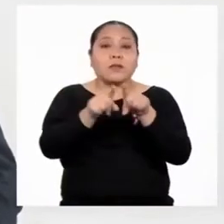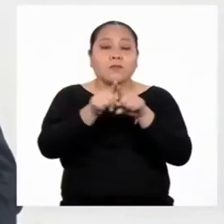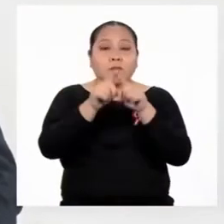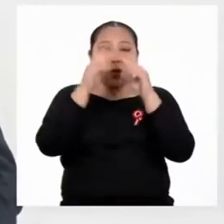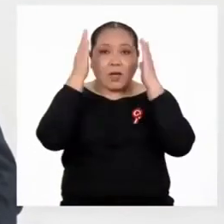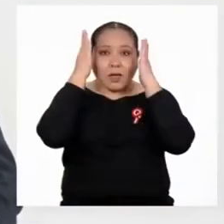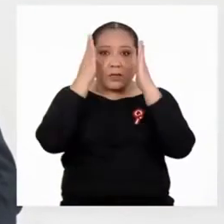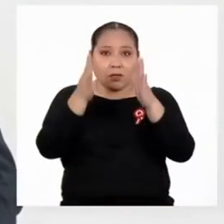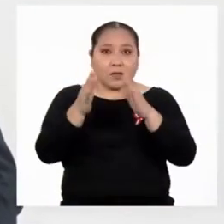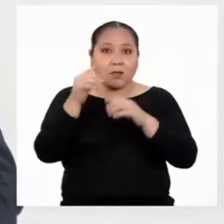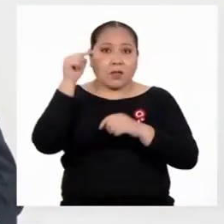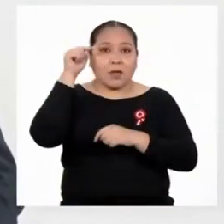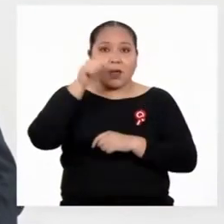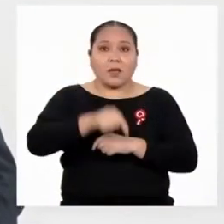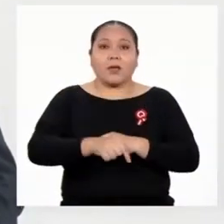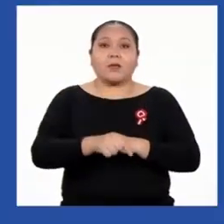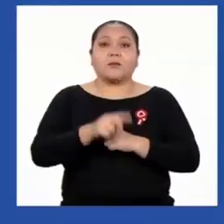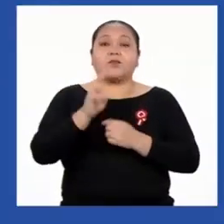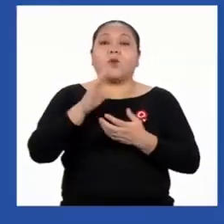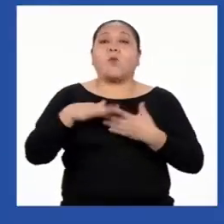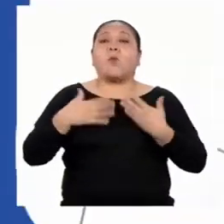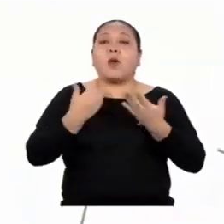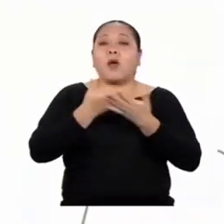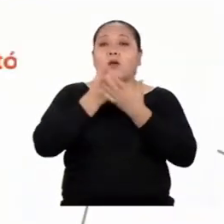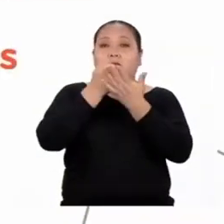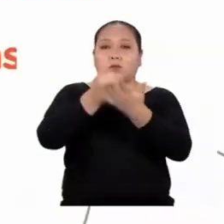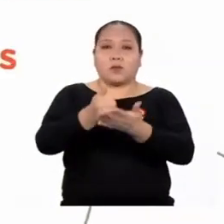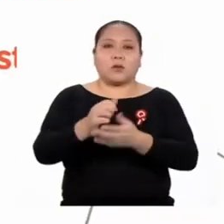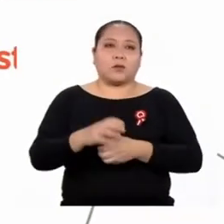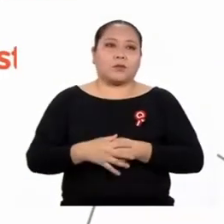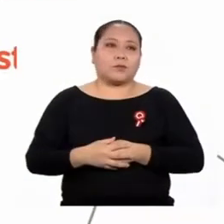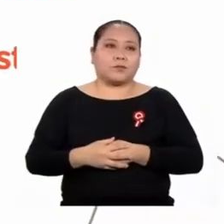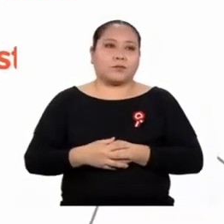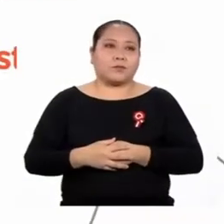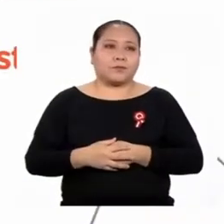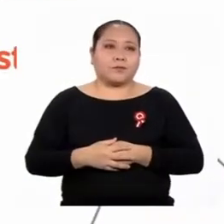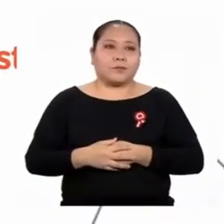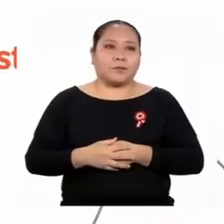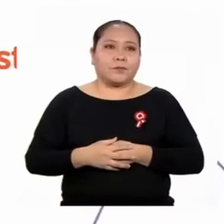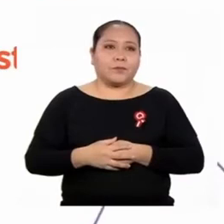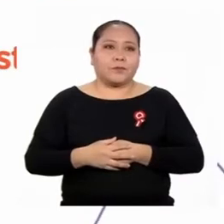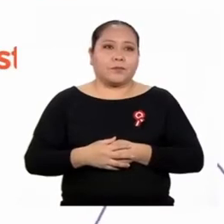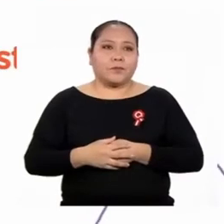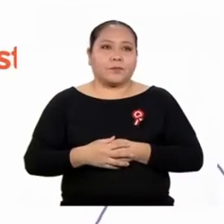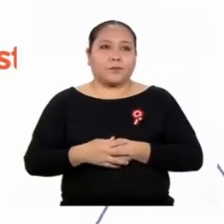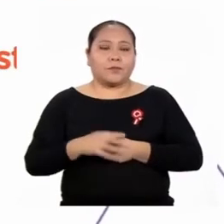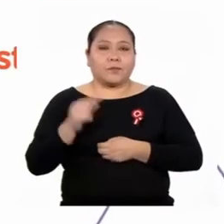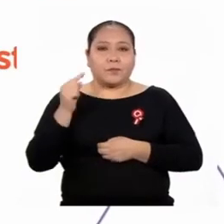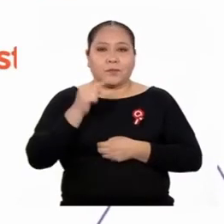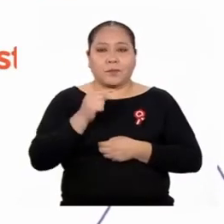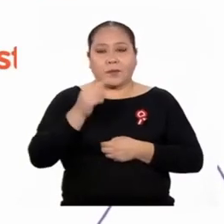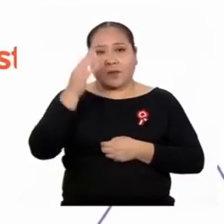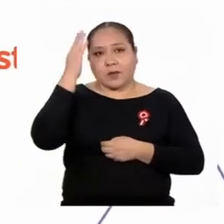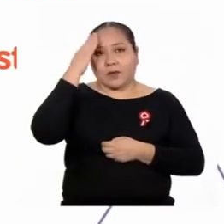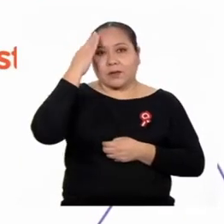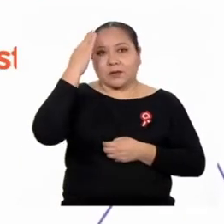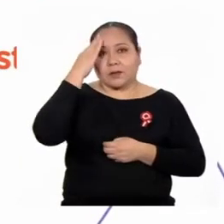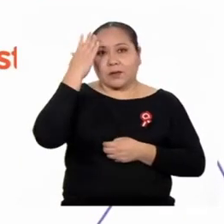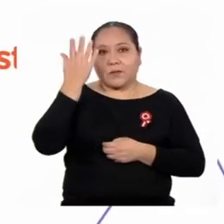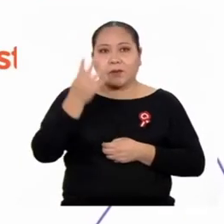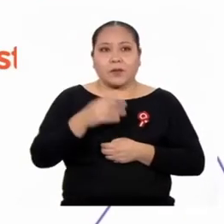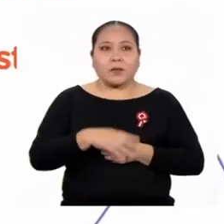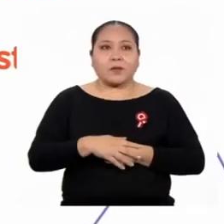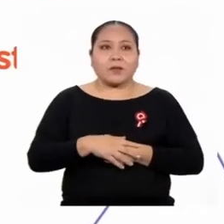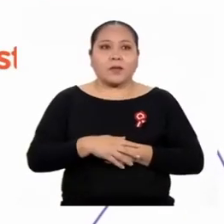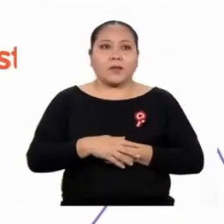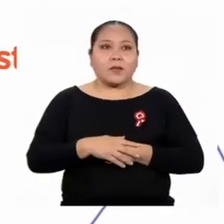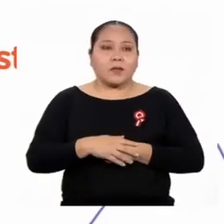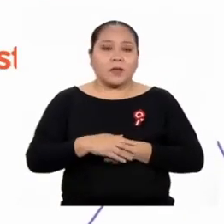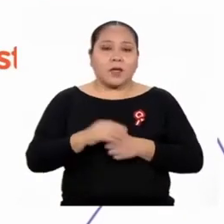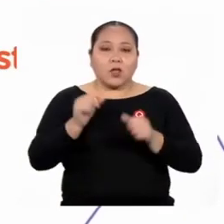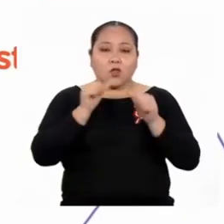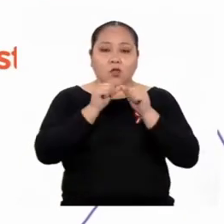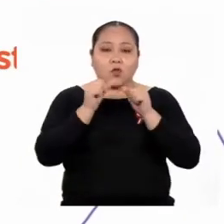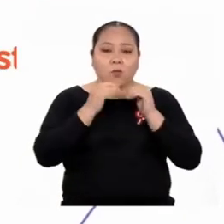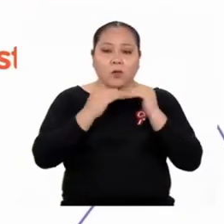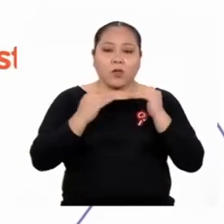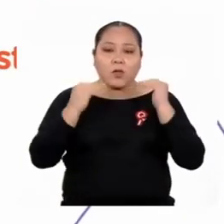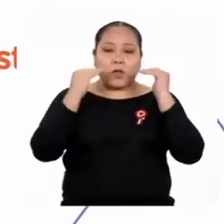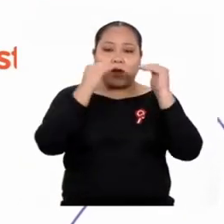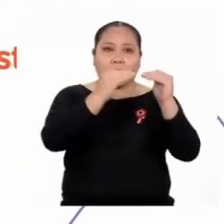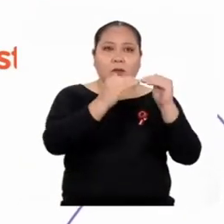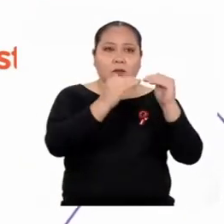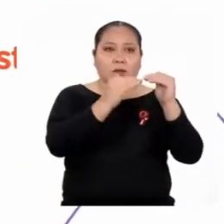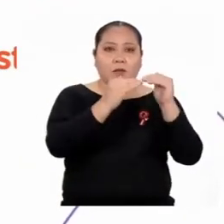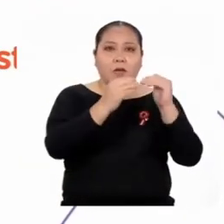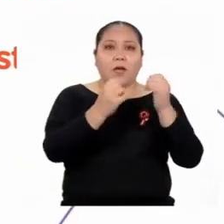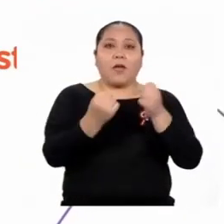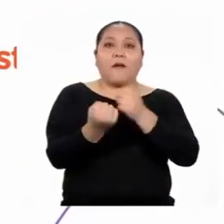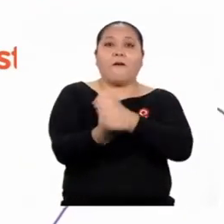atención, que esto los puede ayudar. A ver, primero hay que saber que la cifra superior indica la fuerza